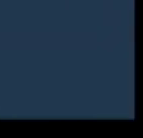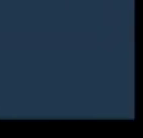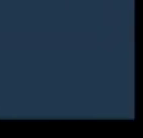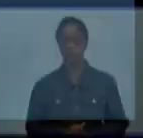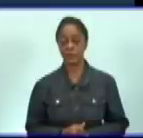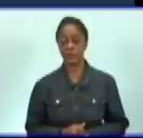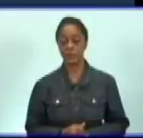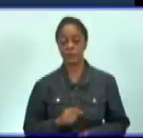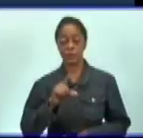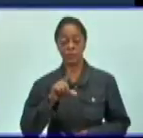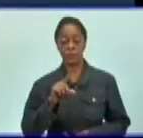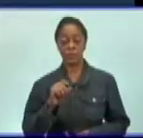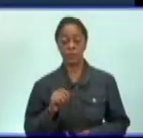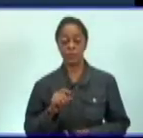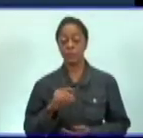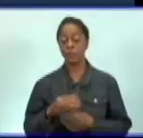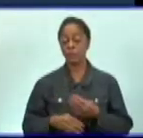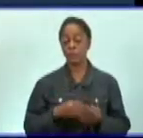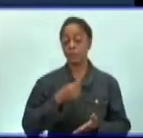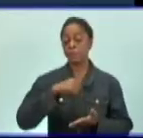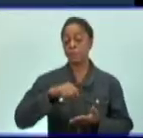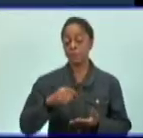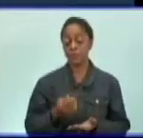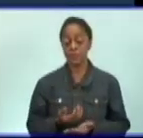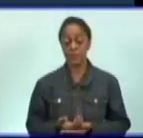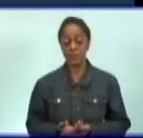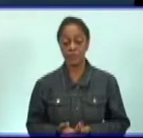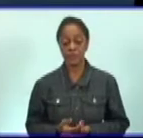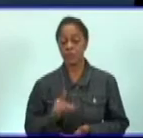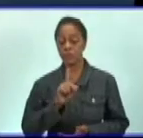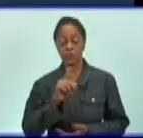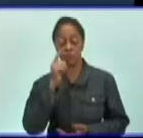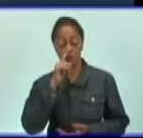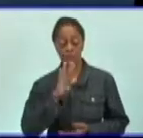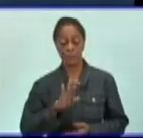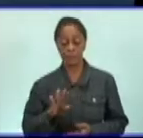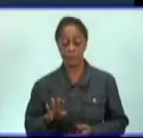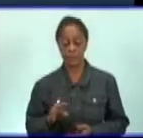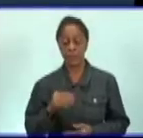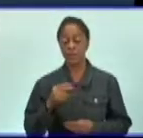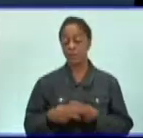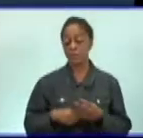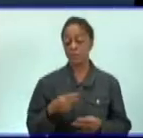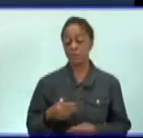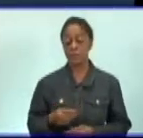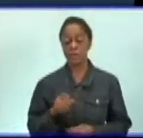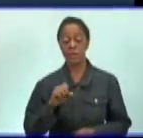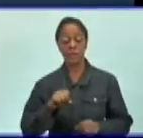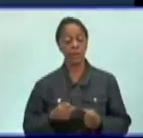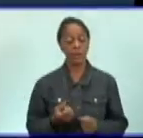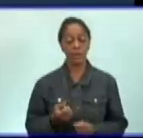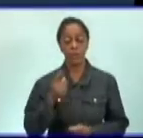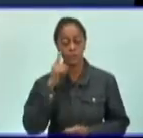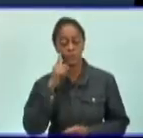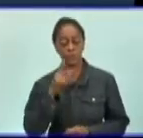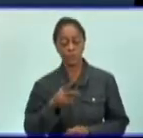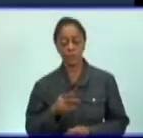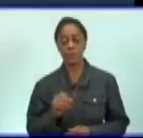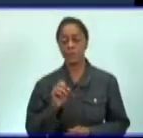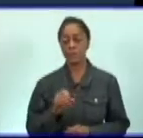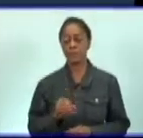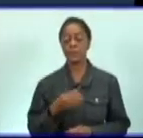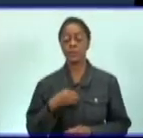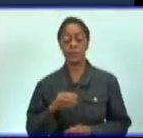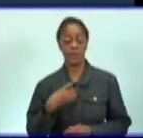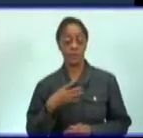Y por último, como procedimiento escrito, no hemos terminado, debemos hacer el control aprovechando la